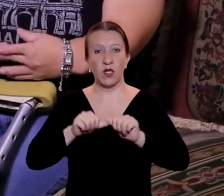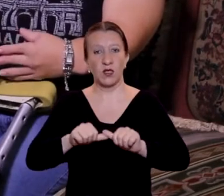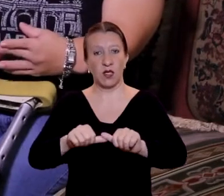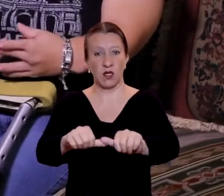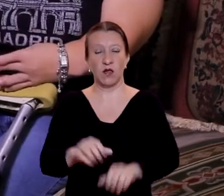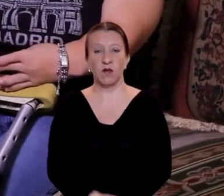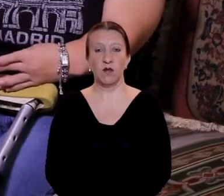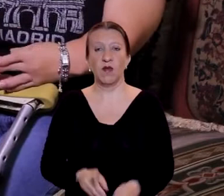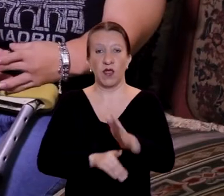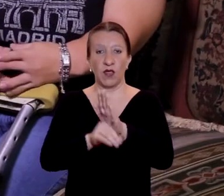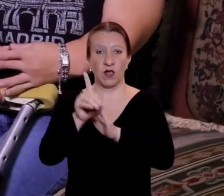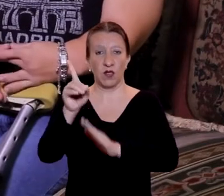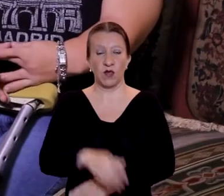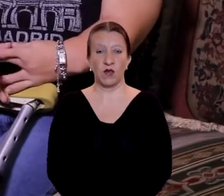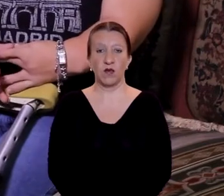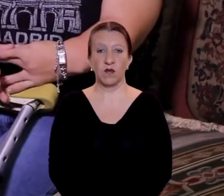deja de desarrollar